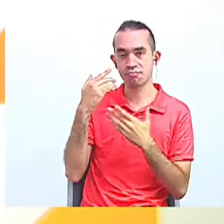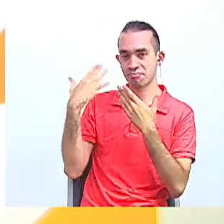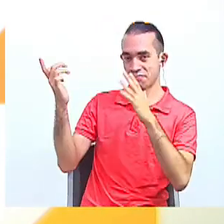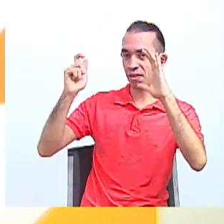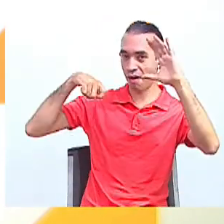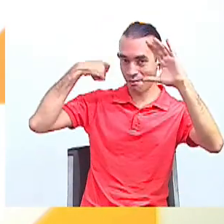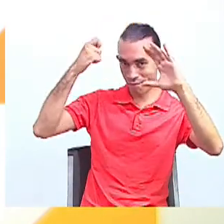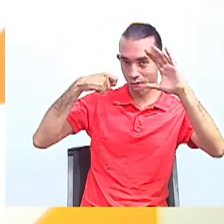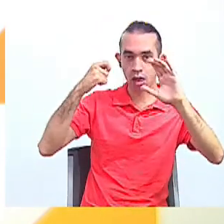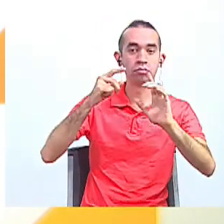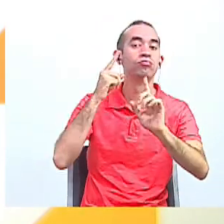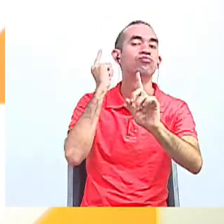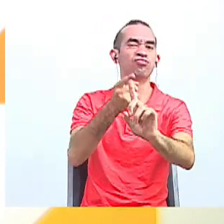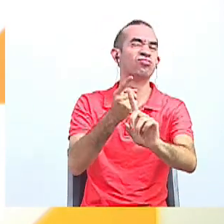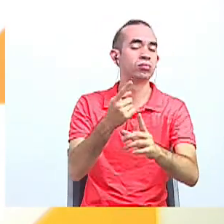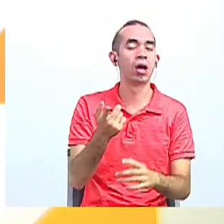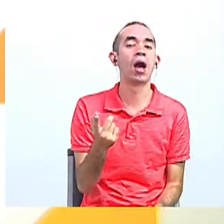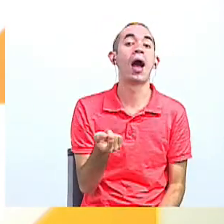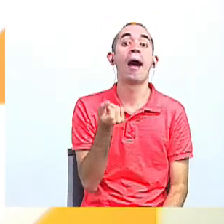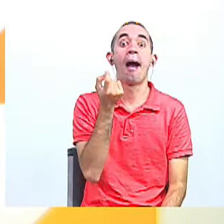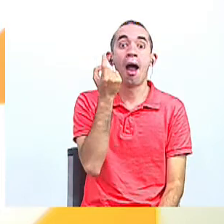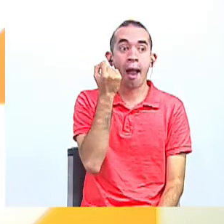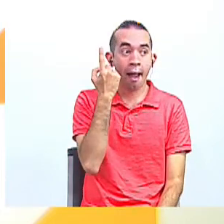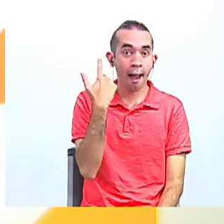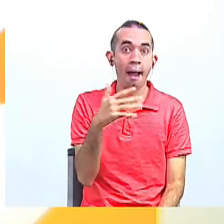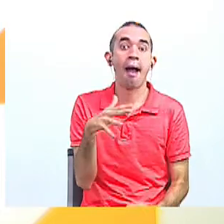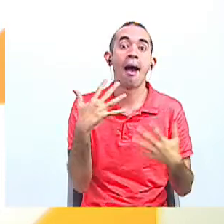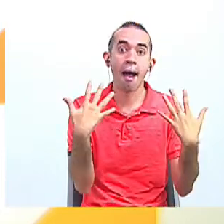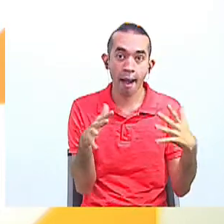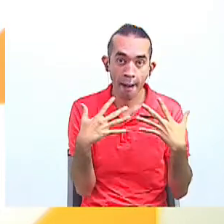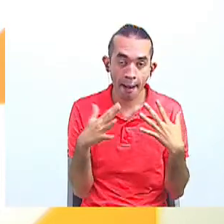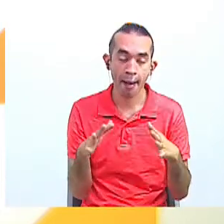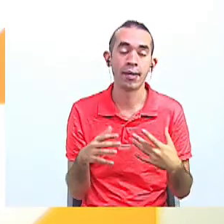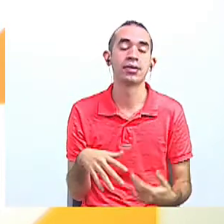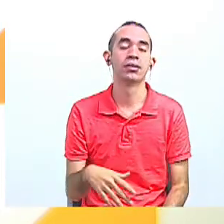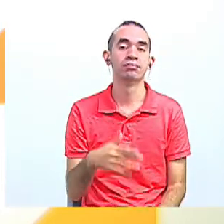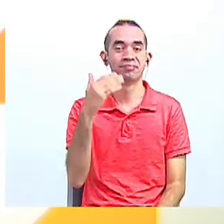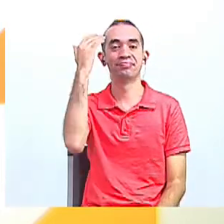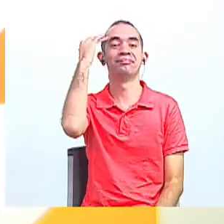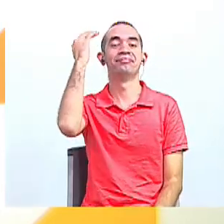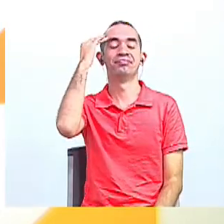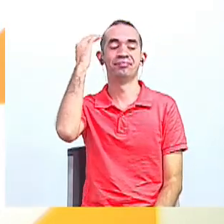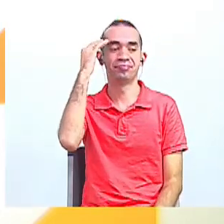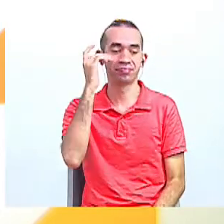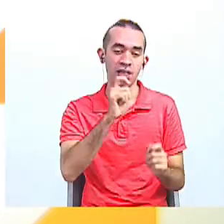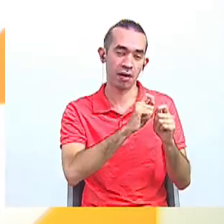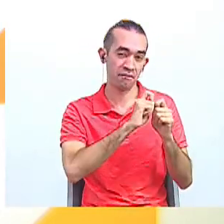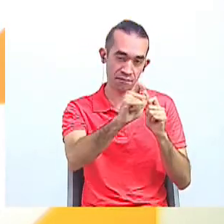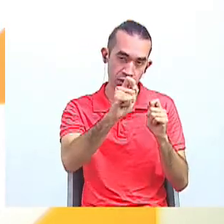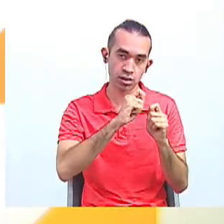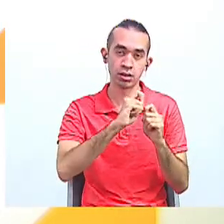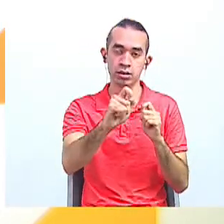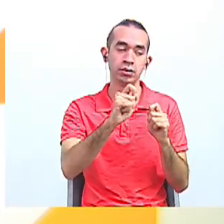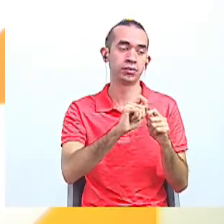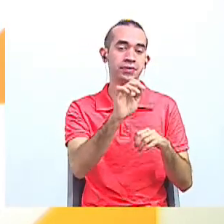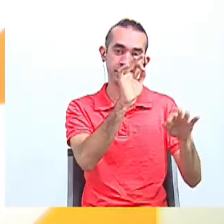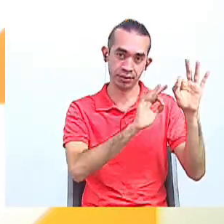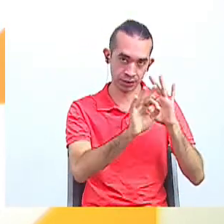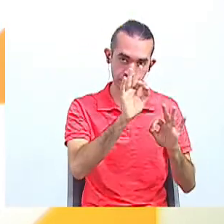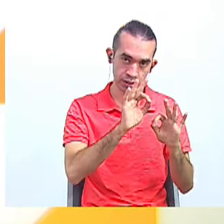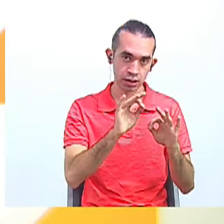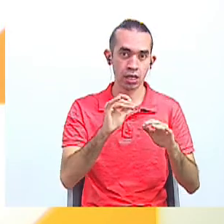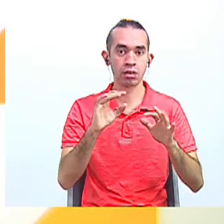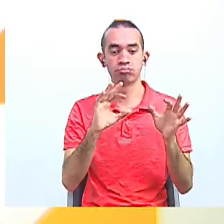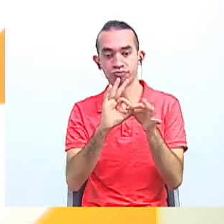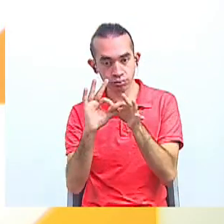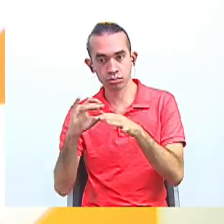y comprendamos cuánta utilidad tienen las magnitudes físicas en una carrera como la